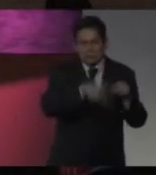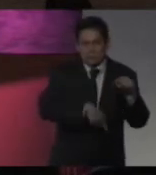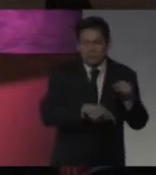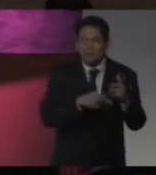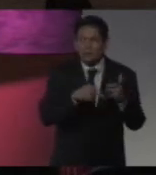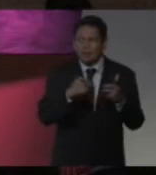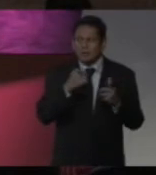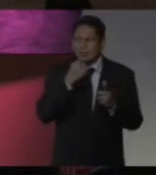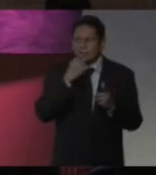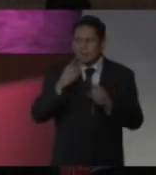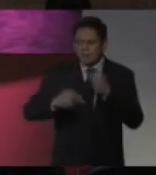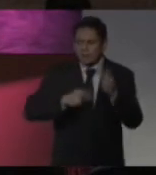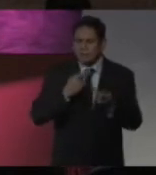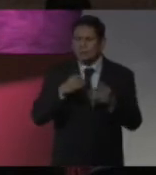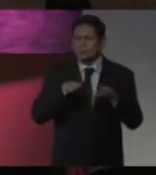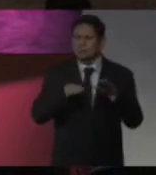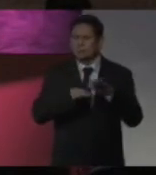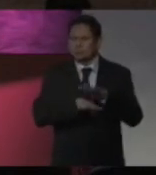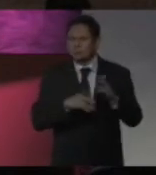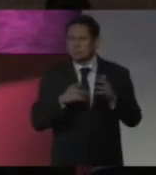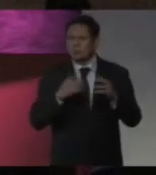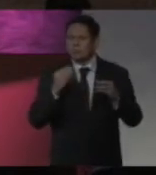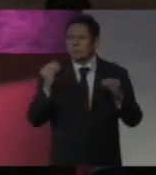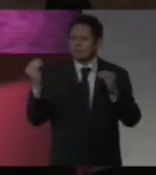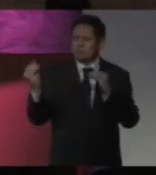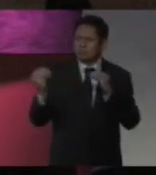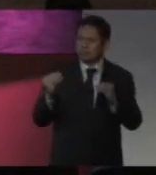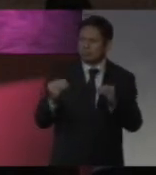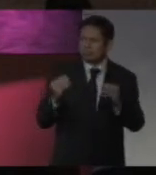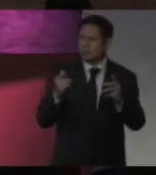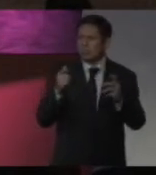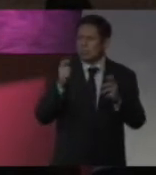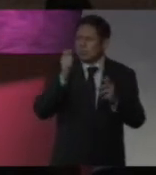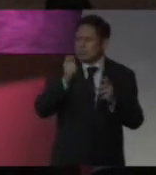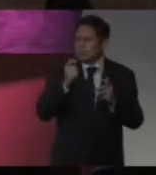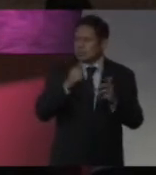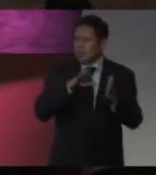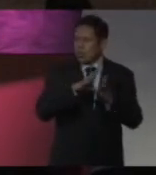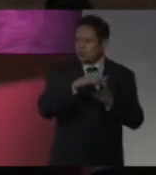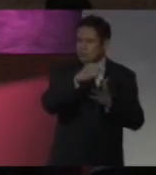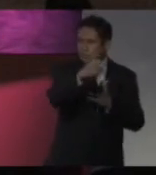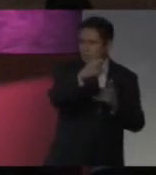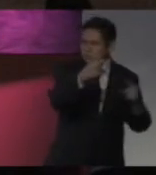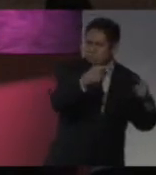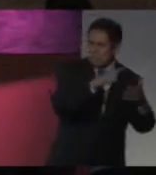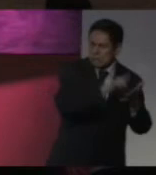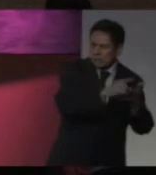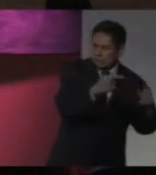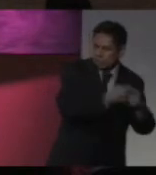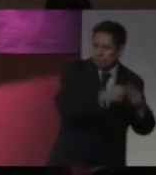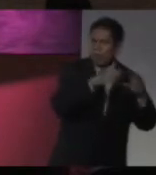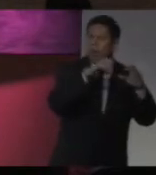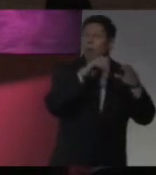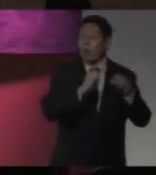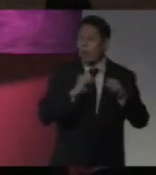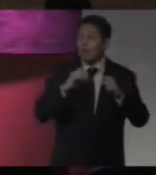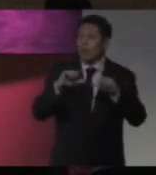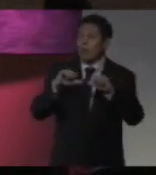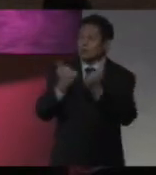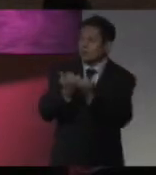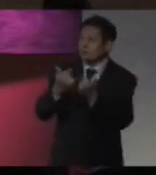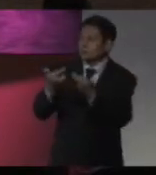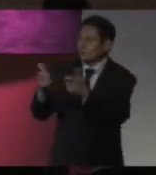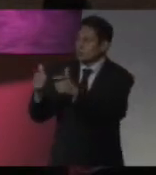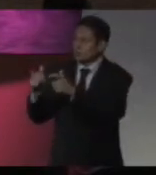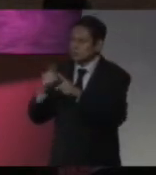se refería a las controversias constitucionales o como un genérico de todas las impugnaciones, porque entiendo que ha habido acciones de inconstitucionalidad